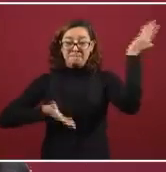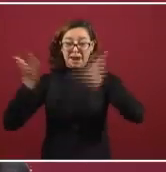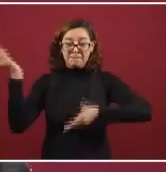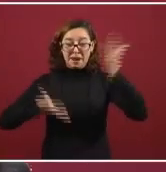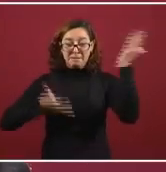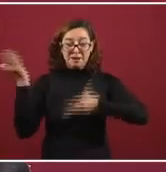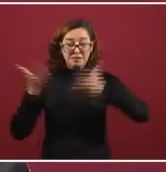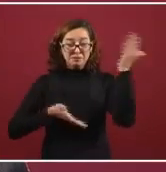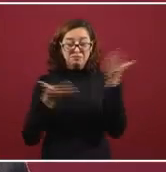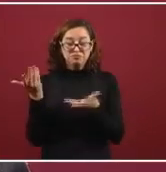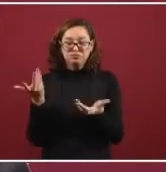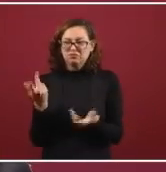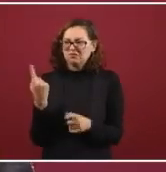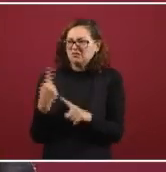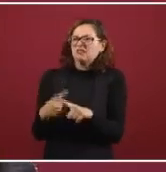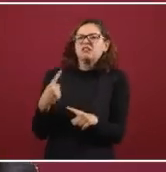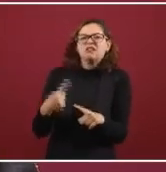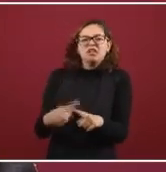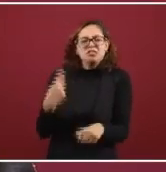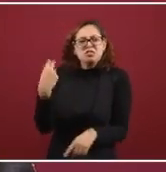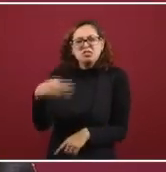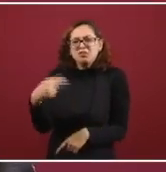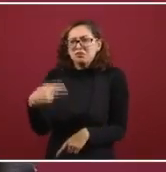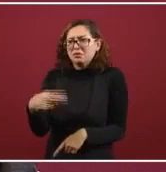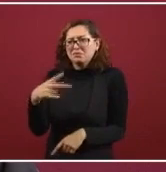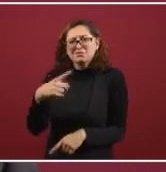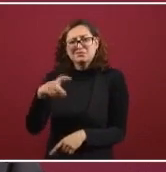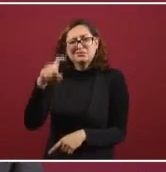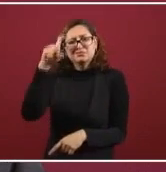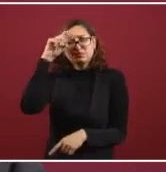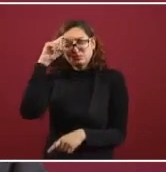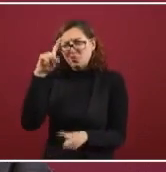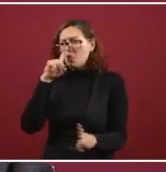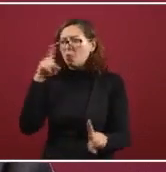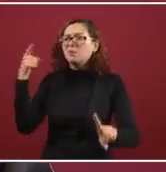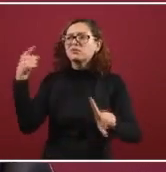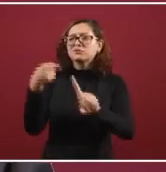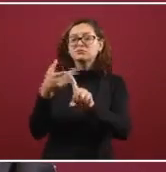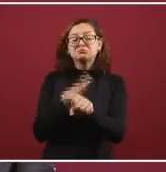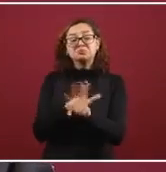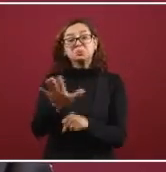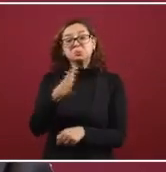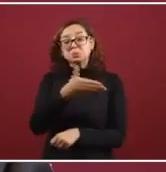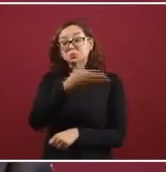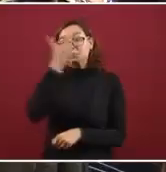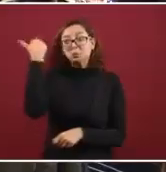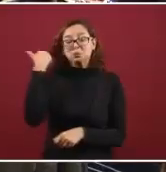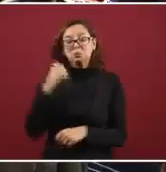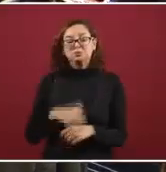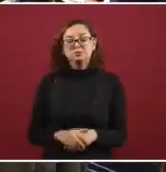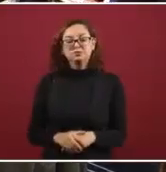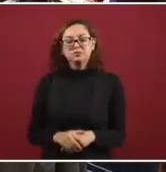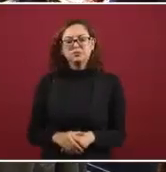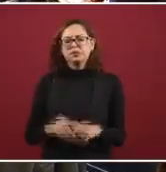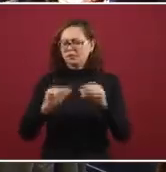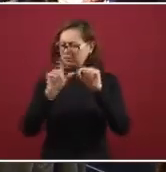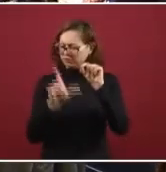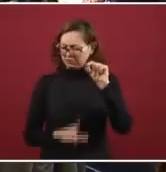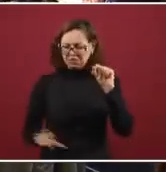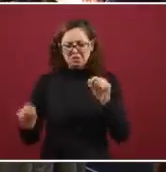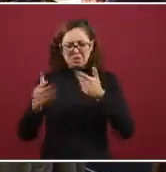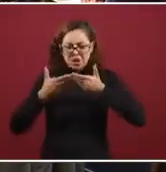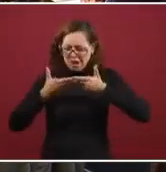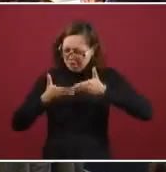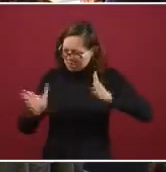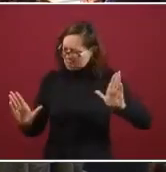territorio sin que sepamos cuál es su objetivo. Entonces, México siempre ha tenido una política muy abierta respecto a migrantes.